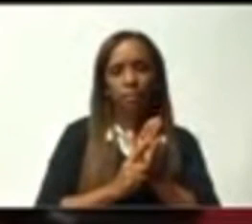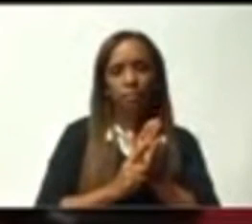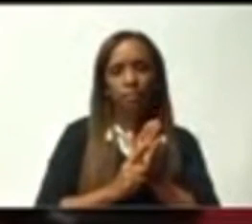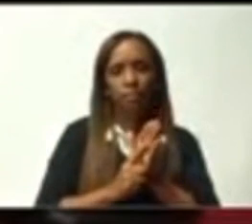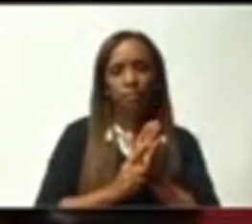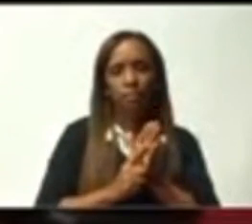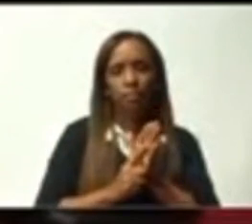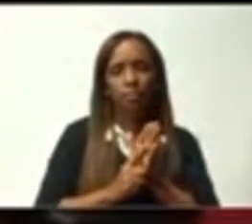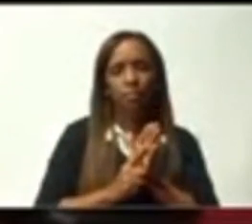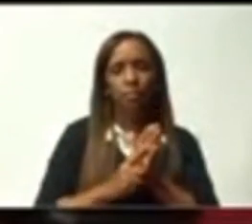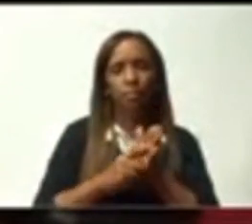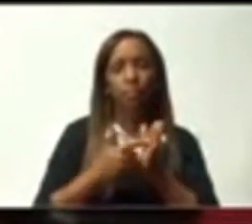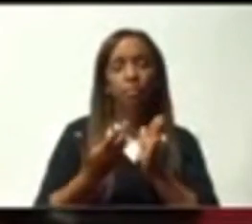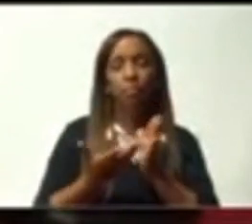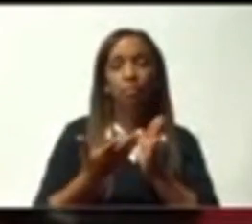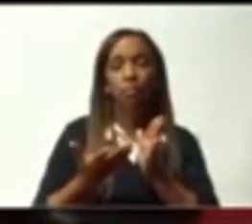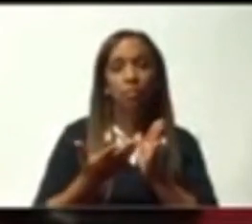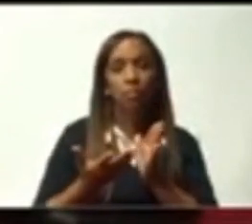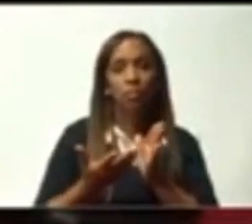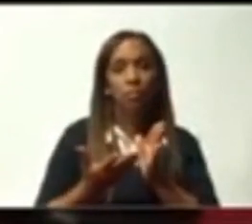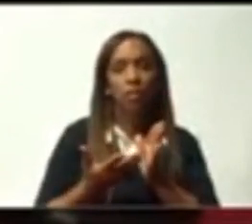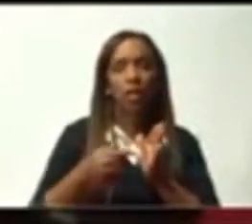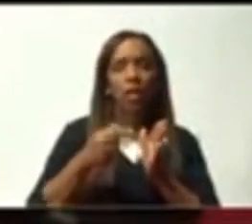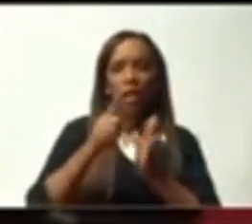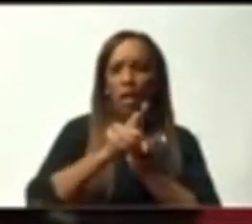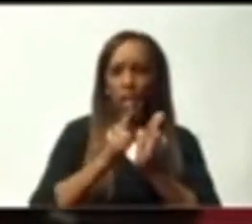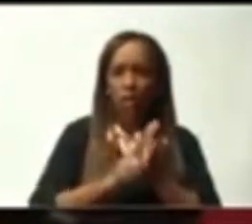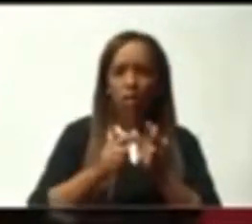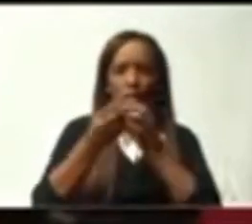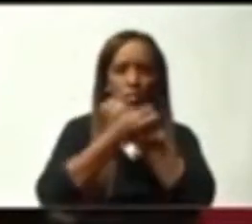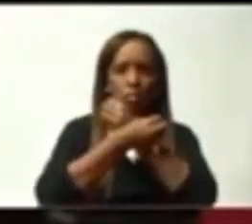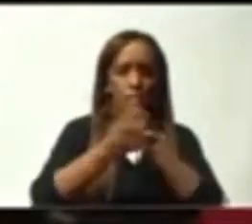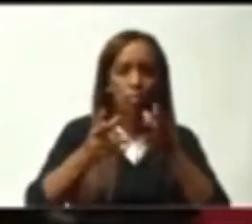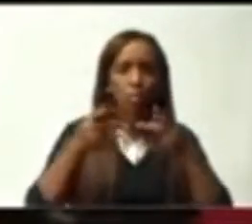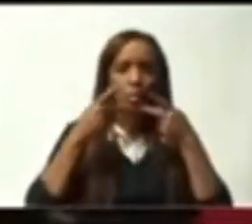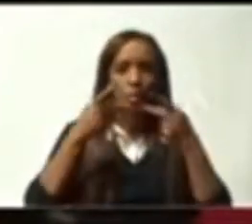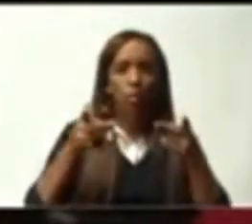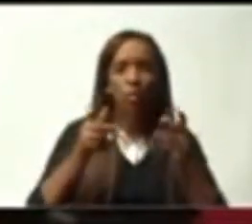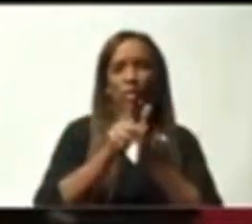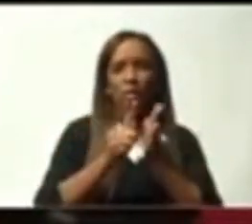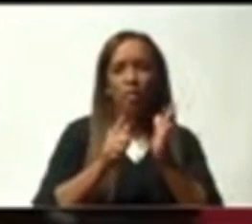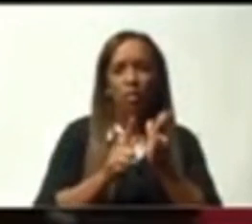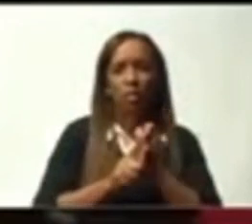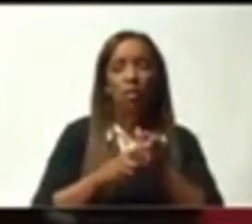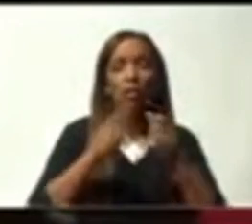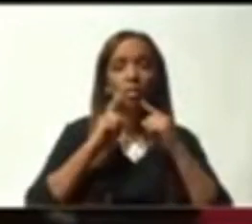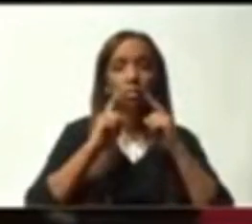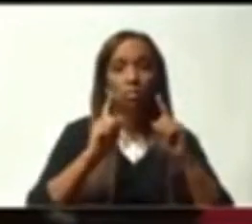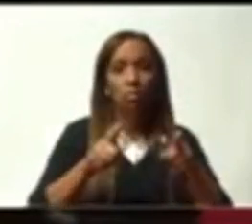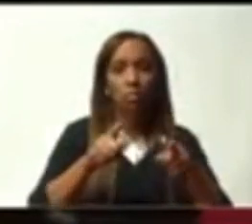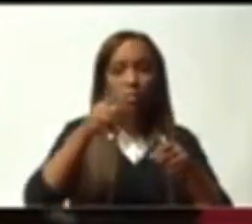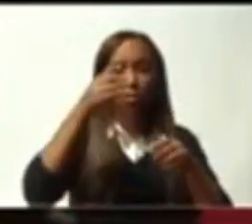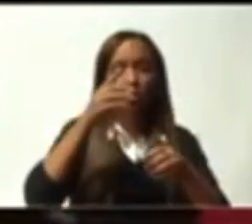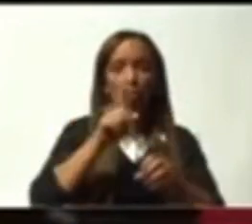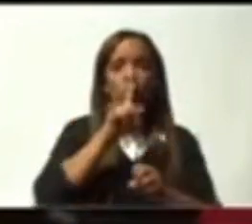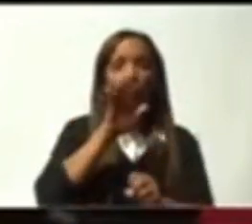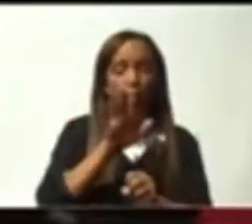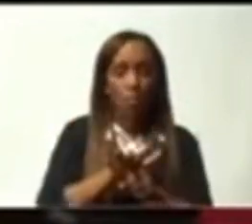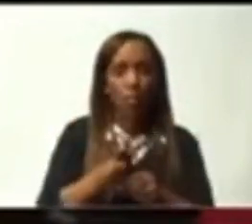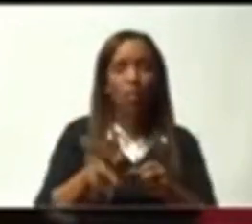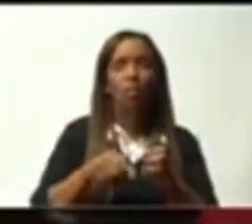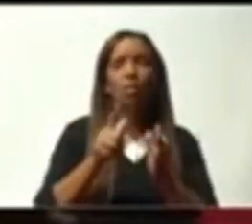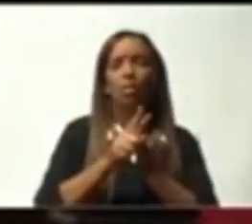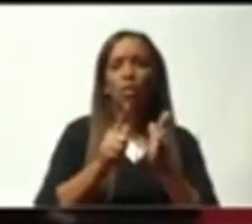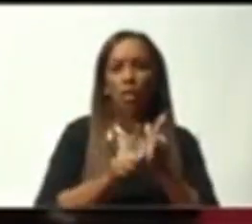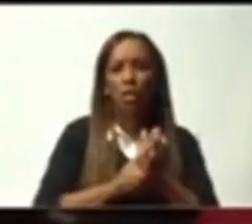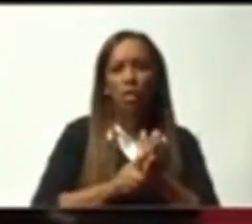la ley de compra y contrataciones, la ley de información pública, la ley de declaración jurada, la ley de antilavado, la ley de crédito público, la